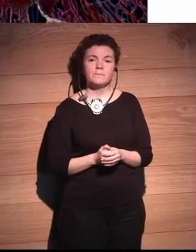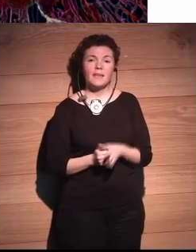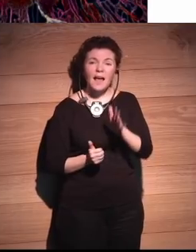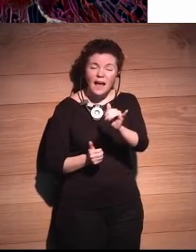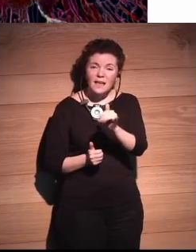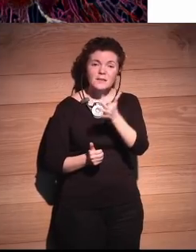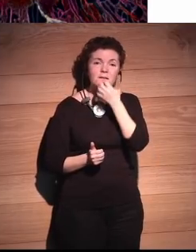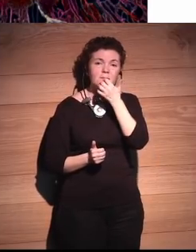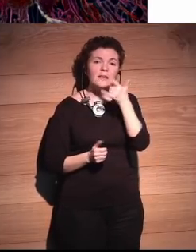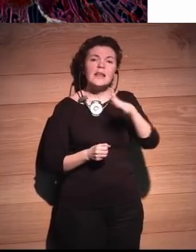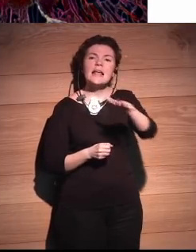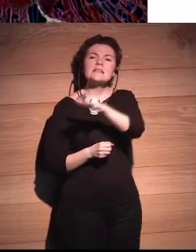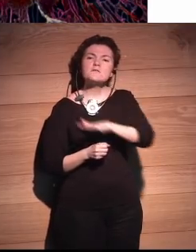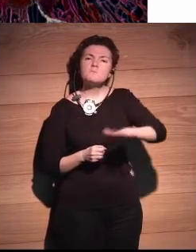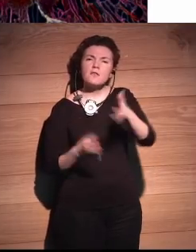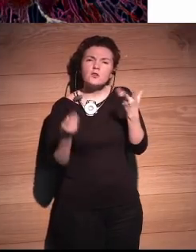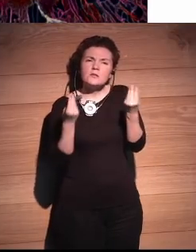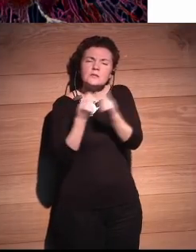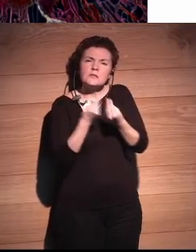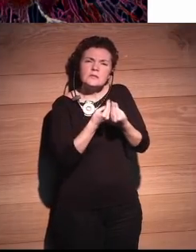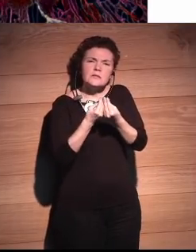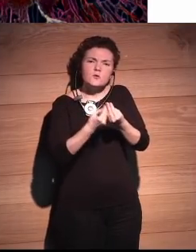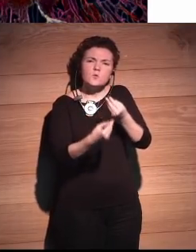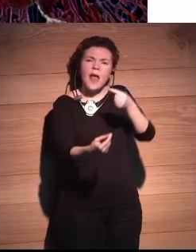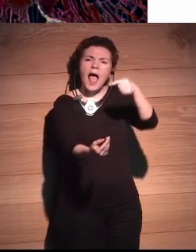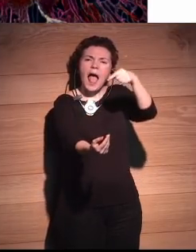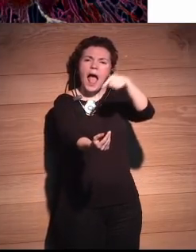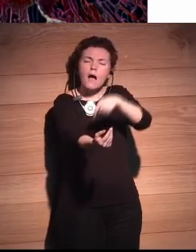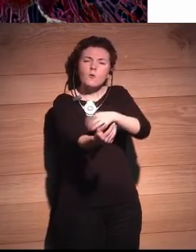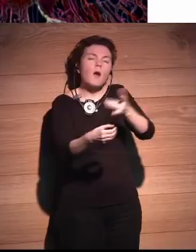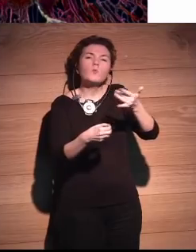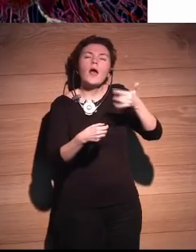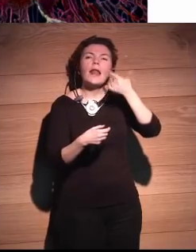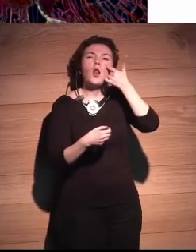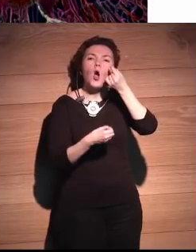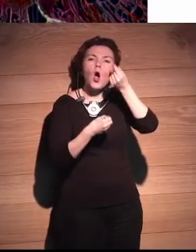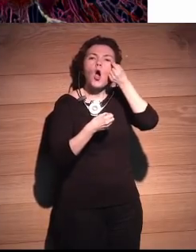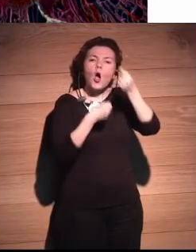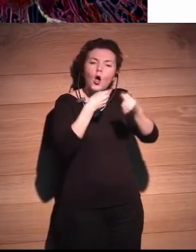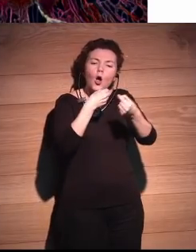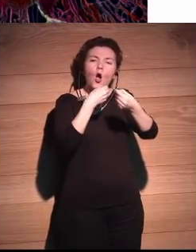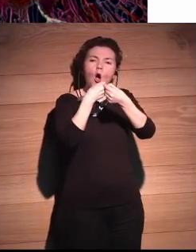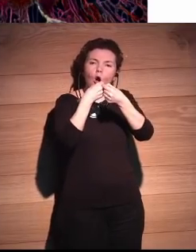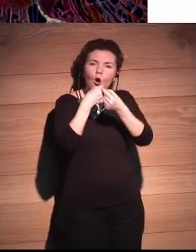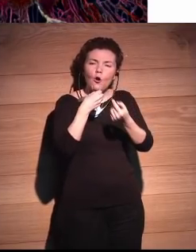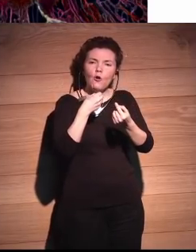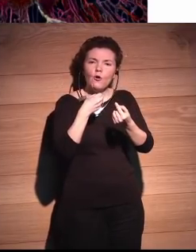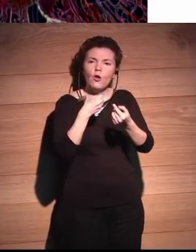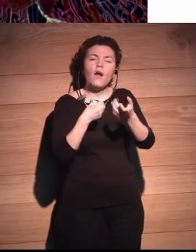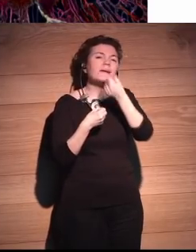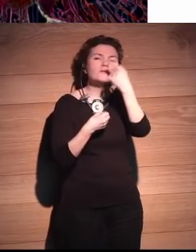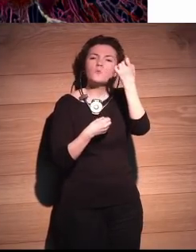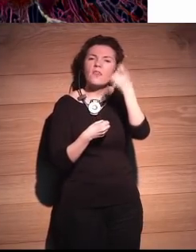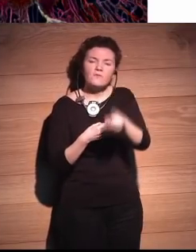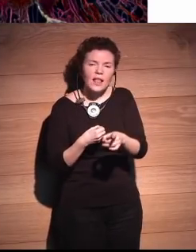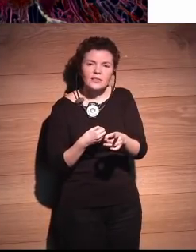Aquí estamos, por ejemplo, en un espacio muy confinado, es decir, con una aguja se entra en el ojo del paciente, es decir, no hay que tomar una